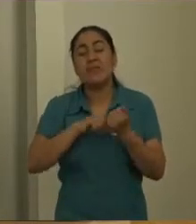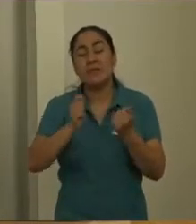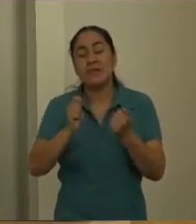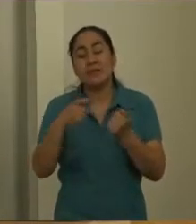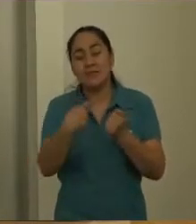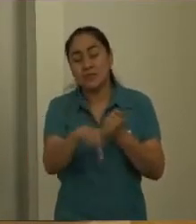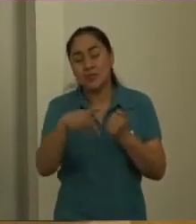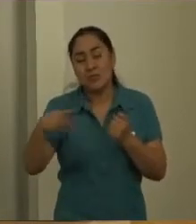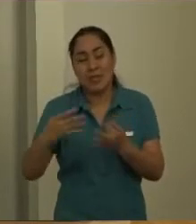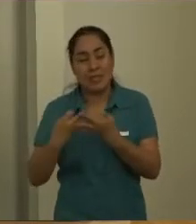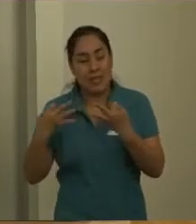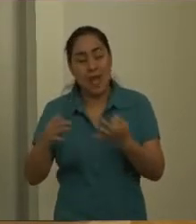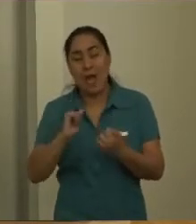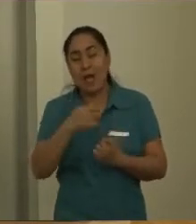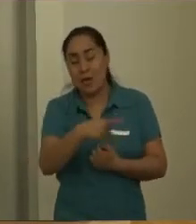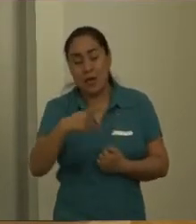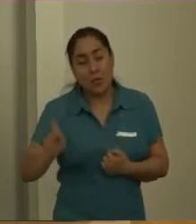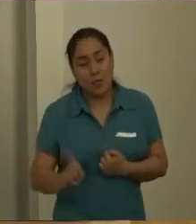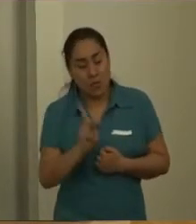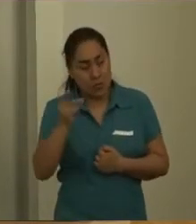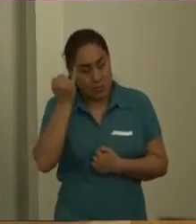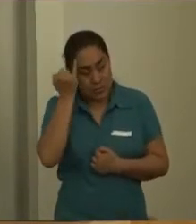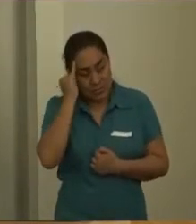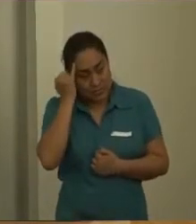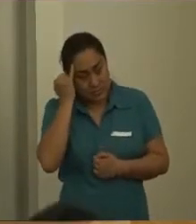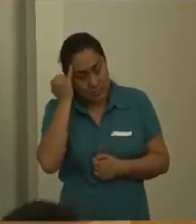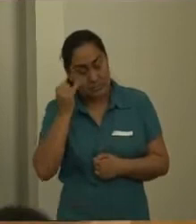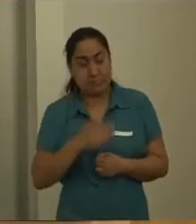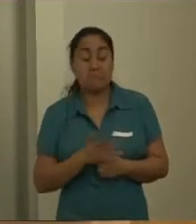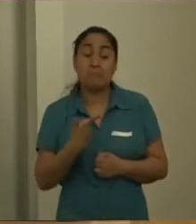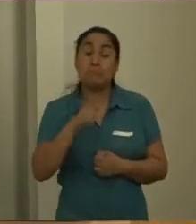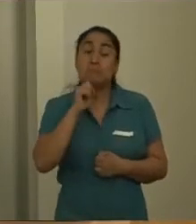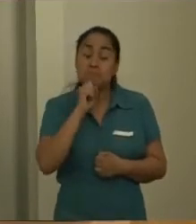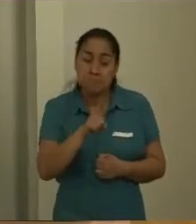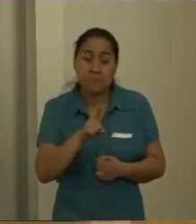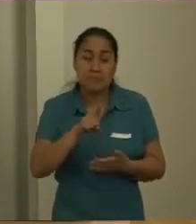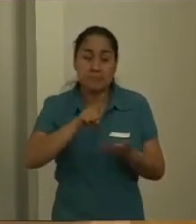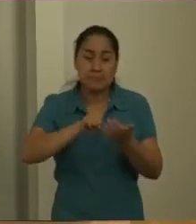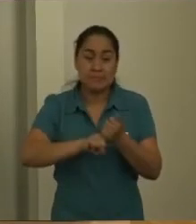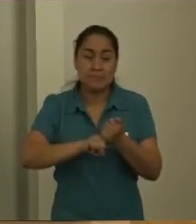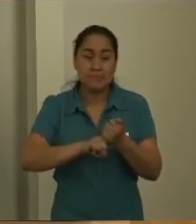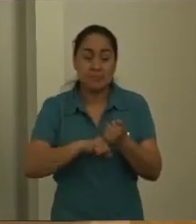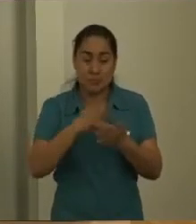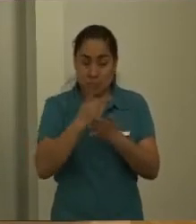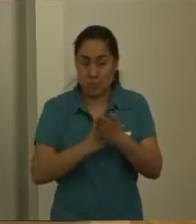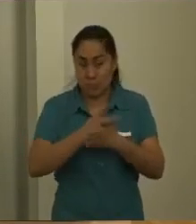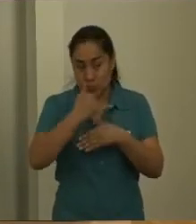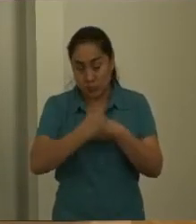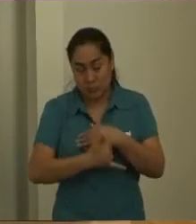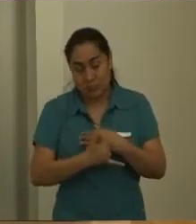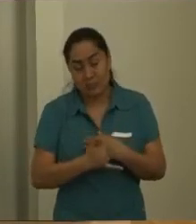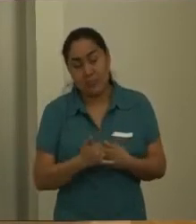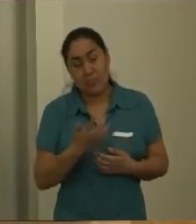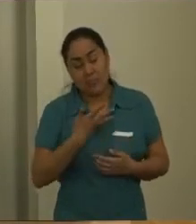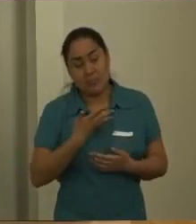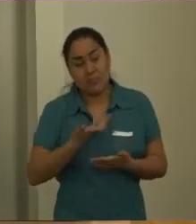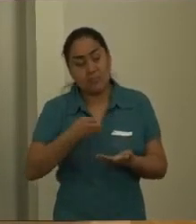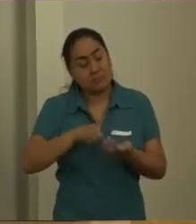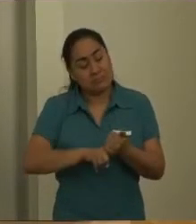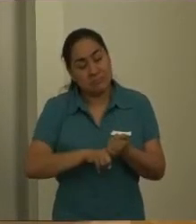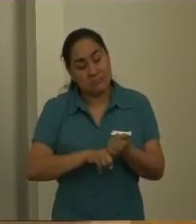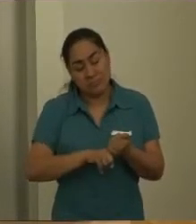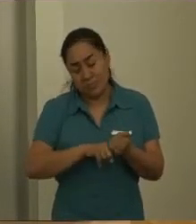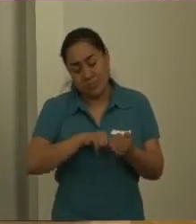los pueblos indígenas y el estar gran parte de estos proyectos planeados directamente en estos